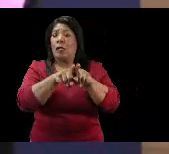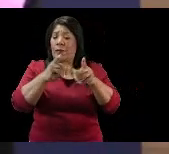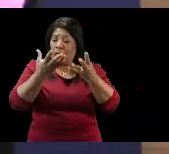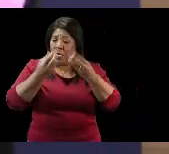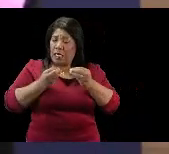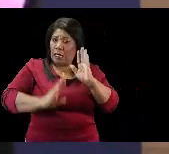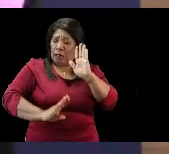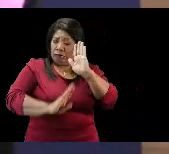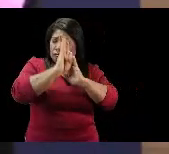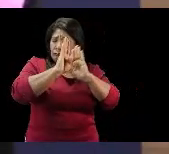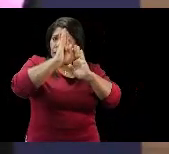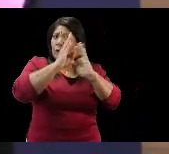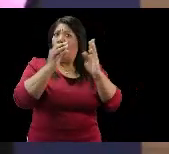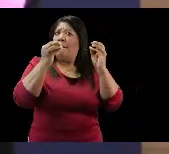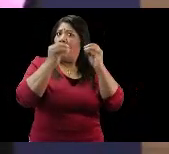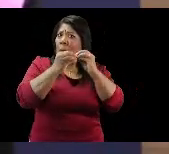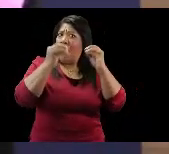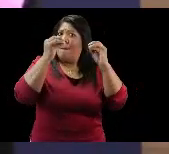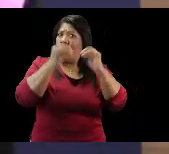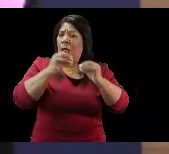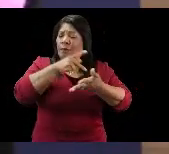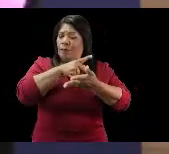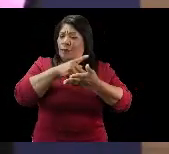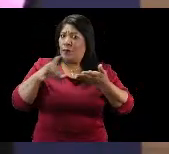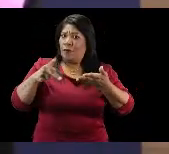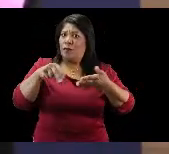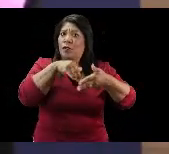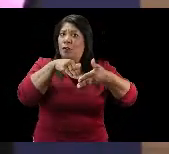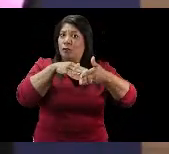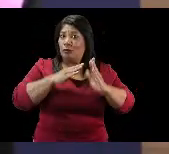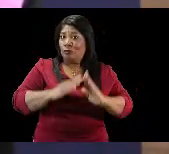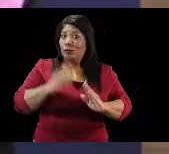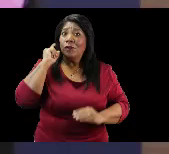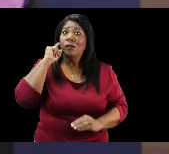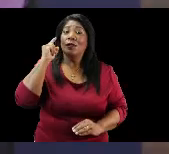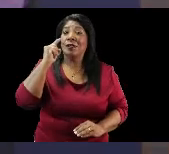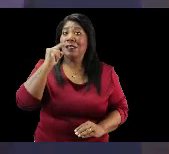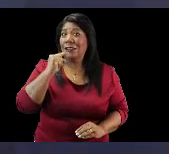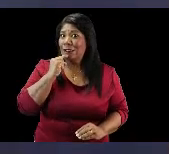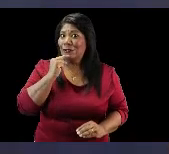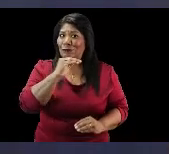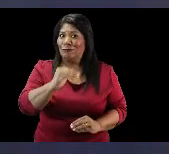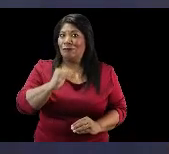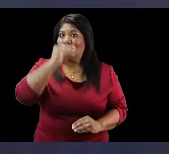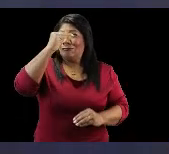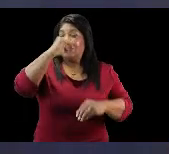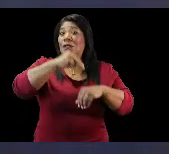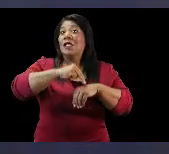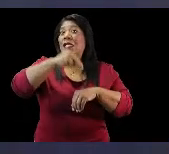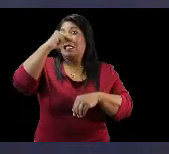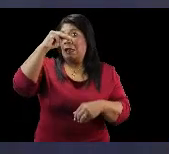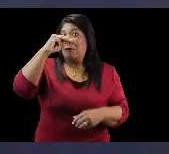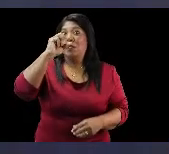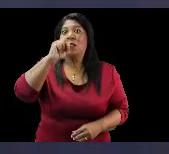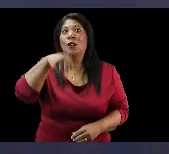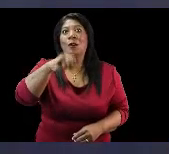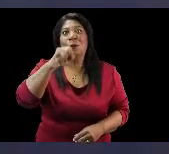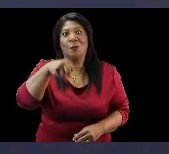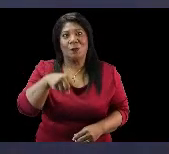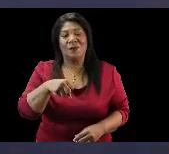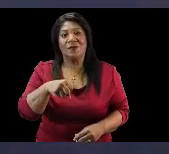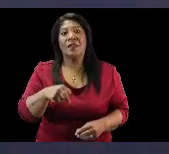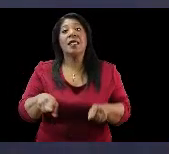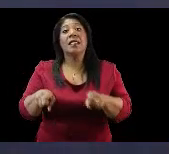ese desarrollo personal, y hay estudiantes sordos dentro de los niveles educativos como maestría. En